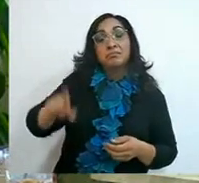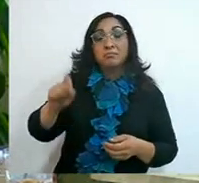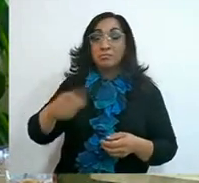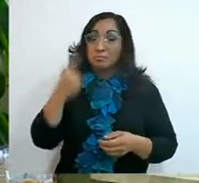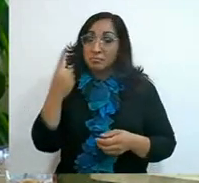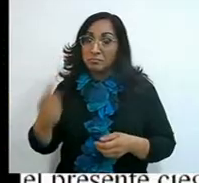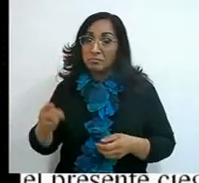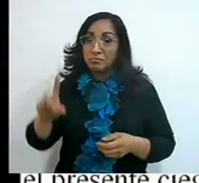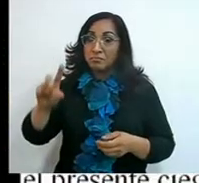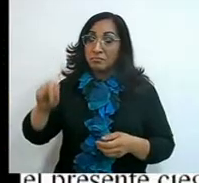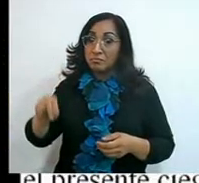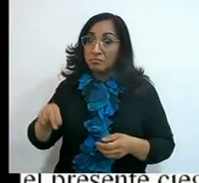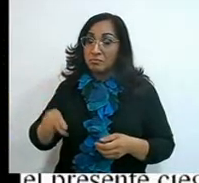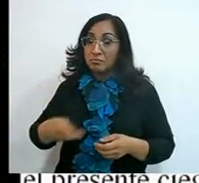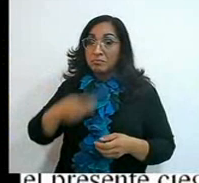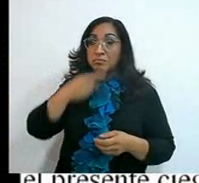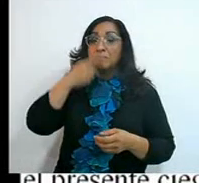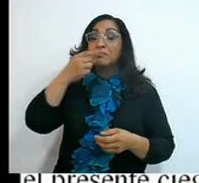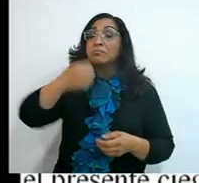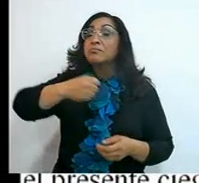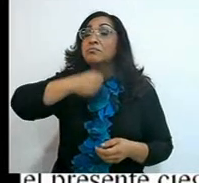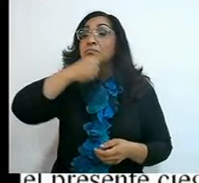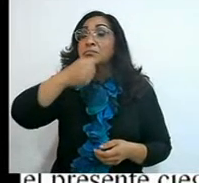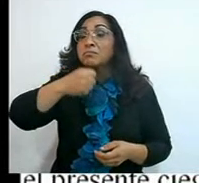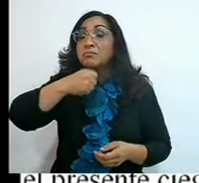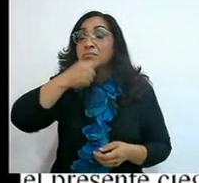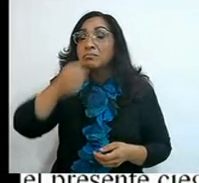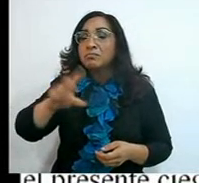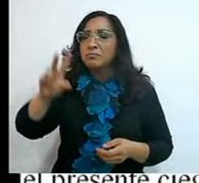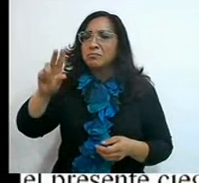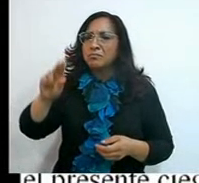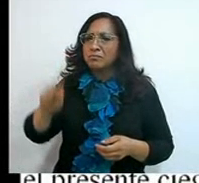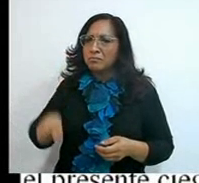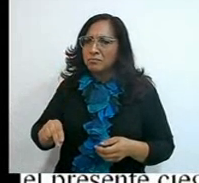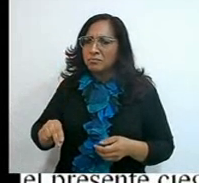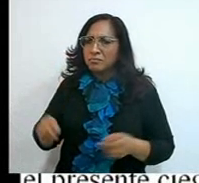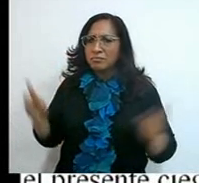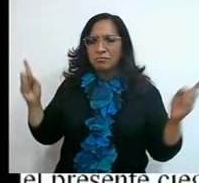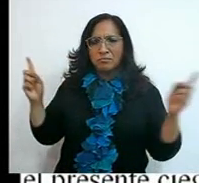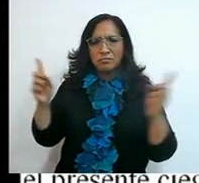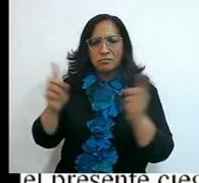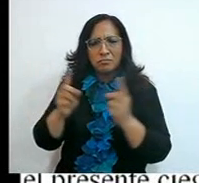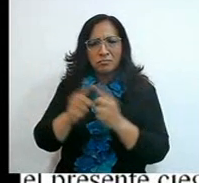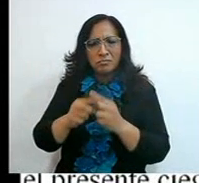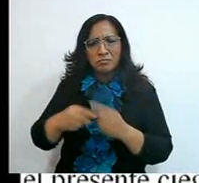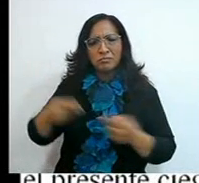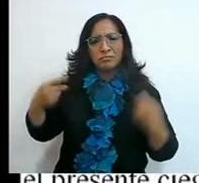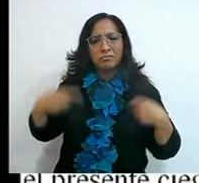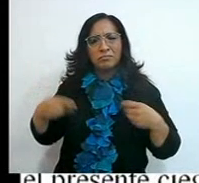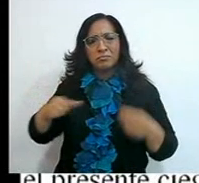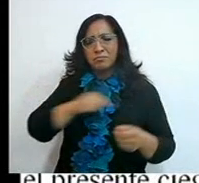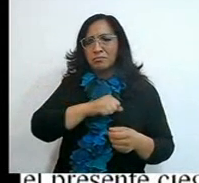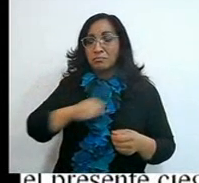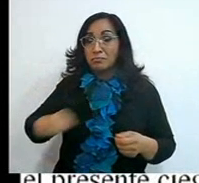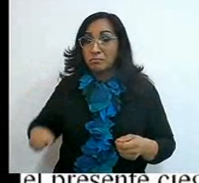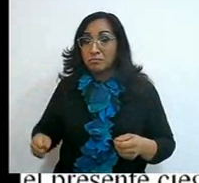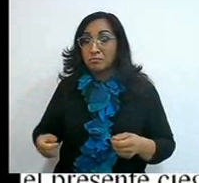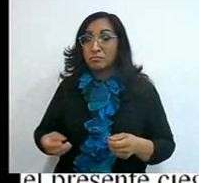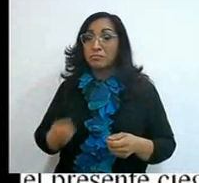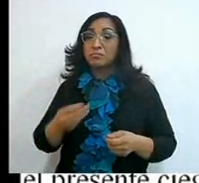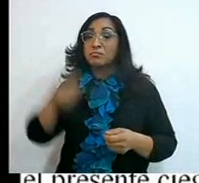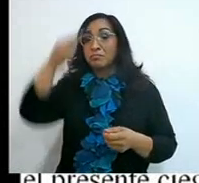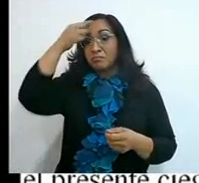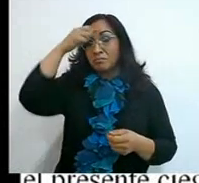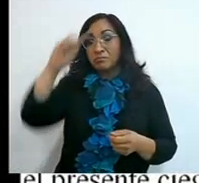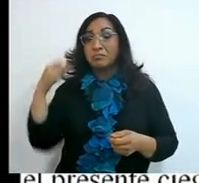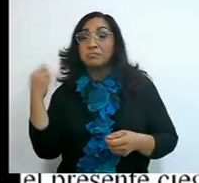1, no admitirás falso rumor, no te concertarás con el impío para ser testigo